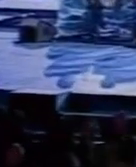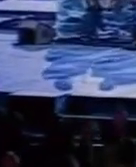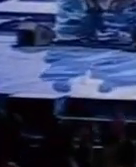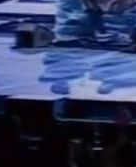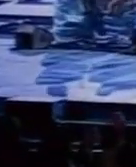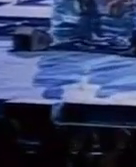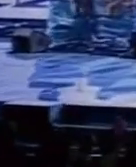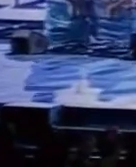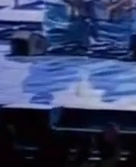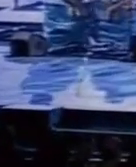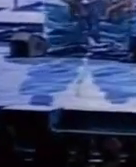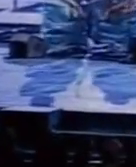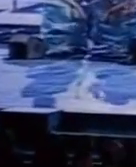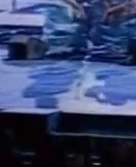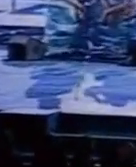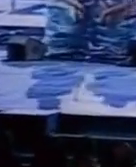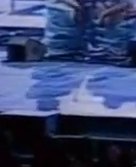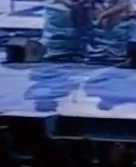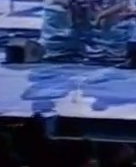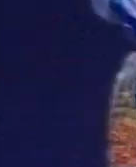na, na, na.